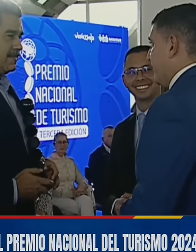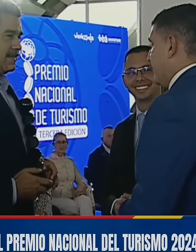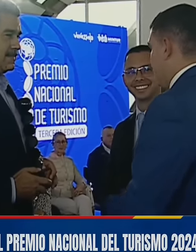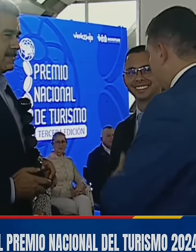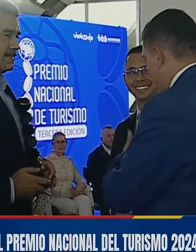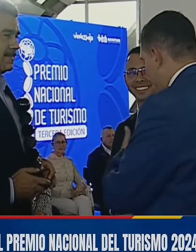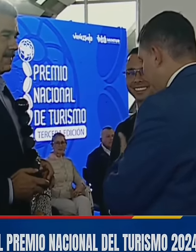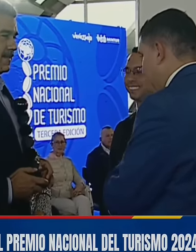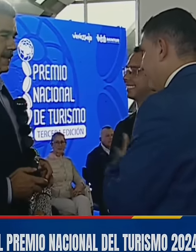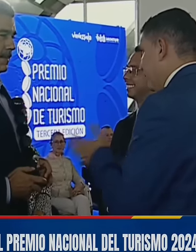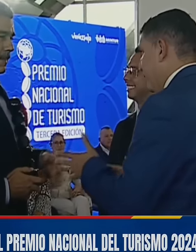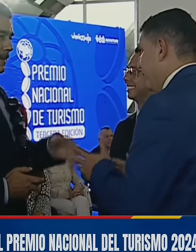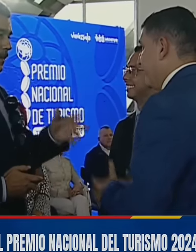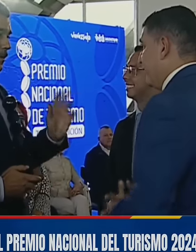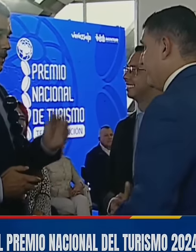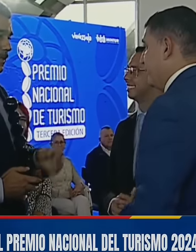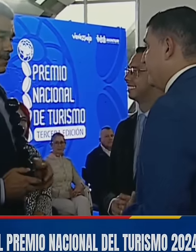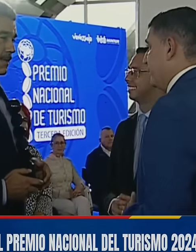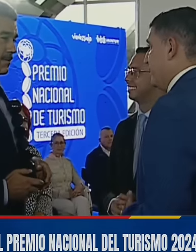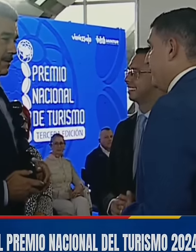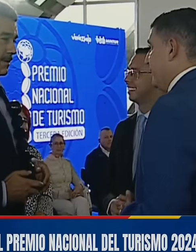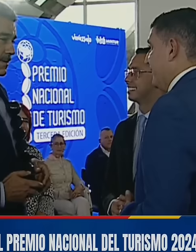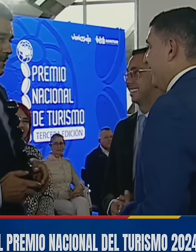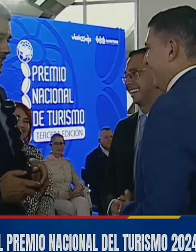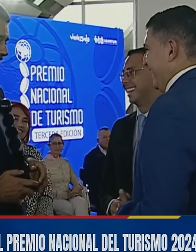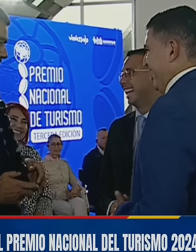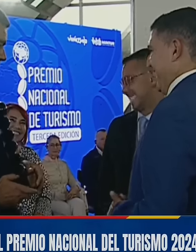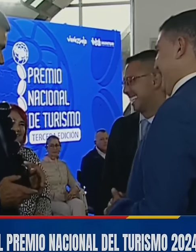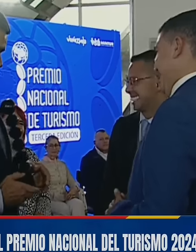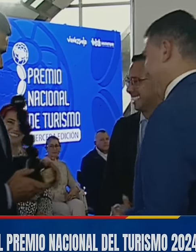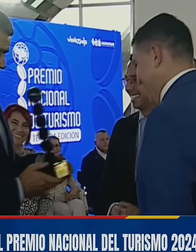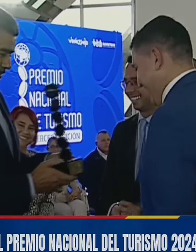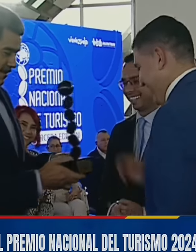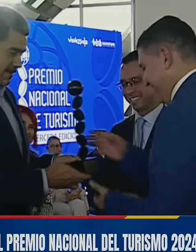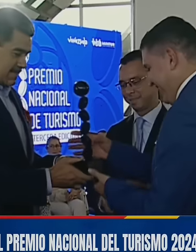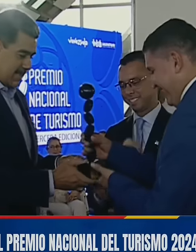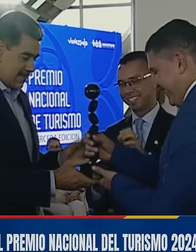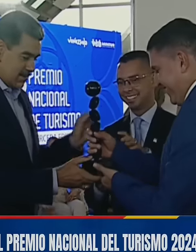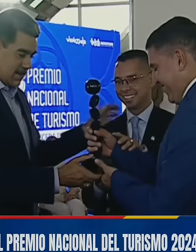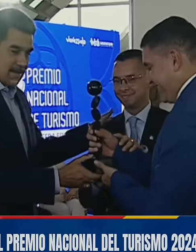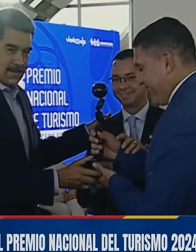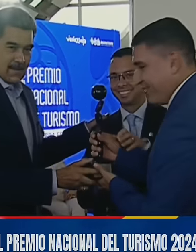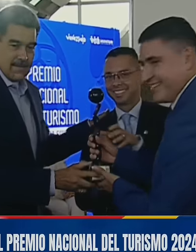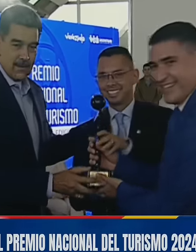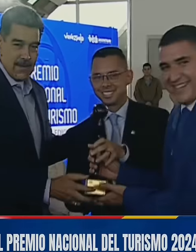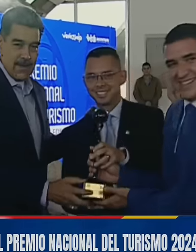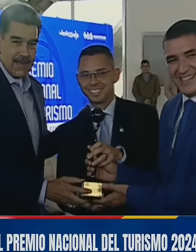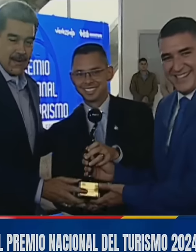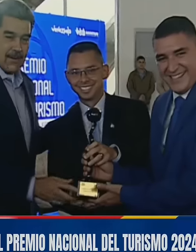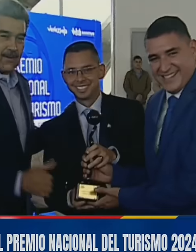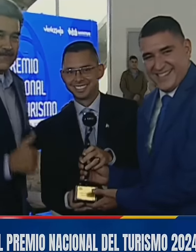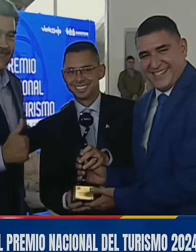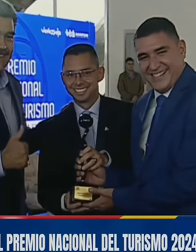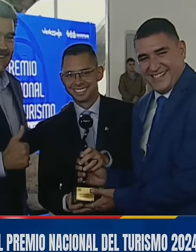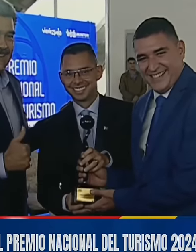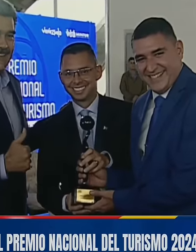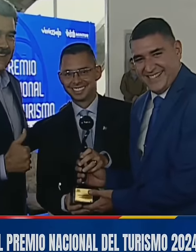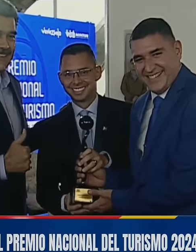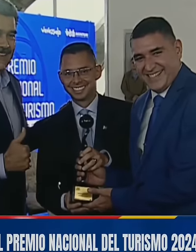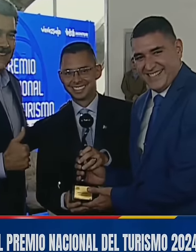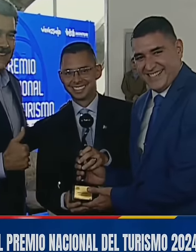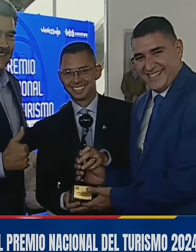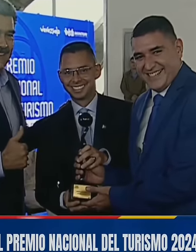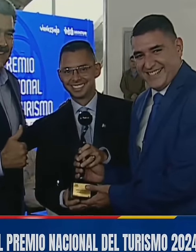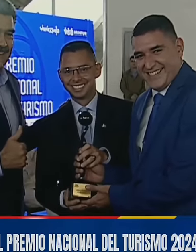posee también el pico Bolívar, tiene atracciones infinitas esta región andina. Y ahí estamos